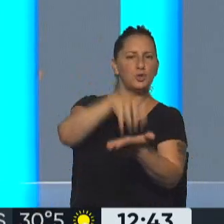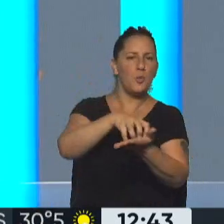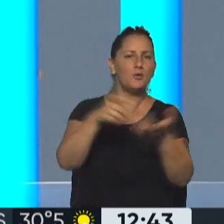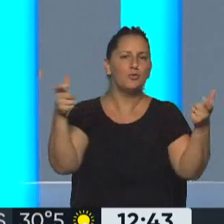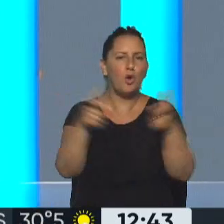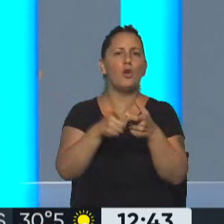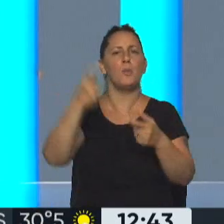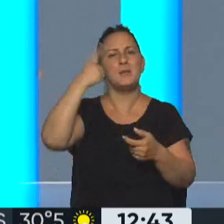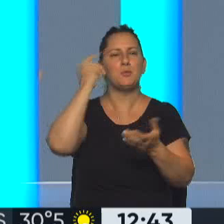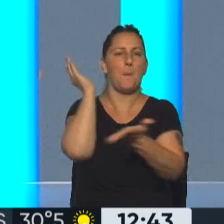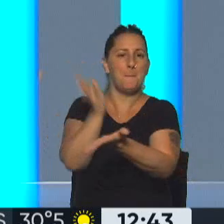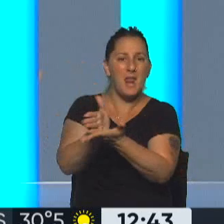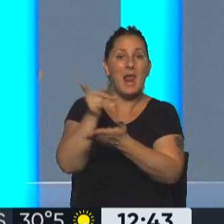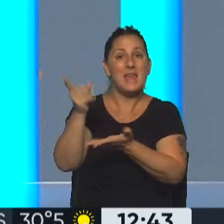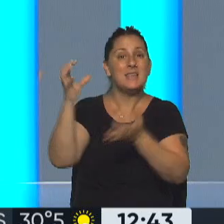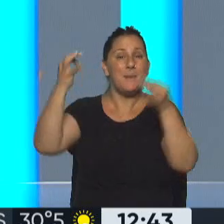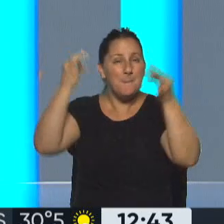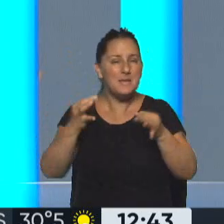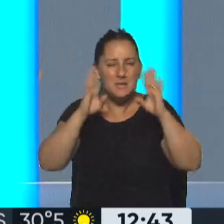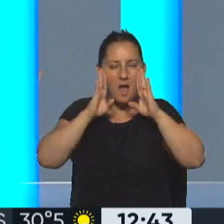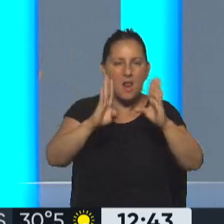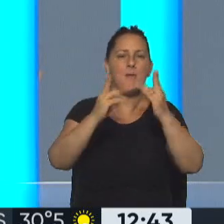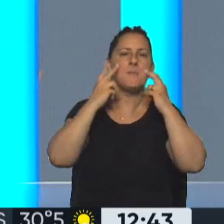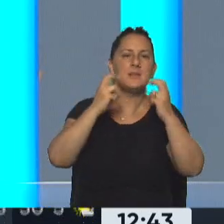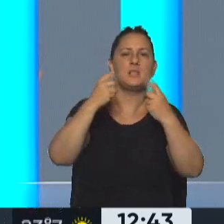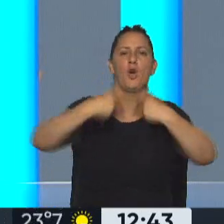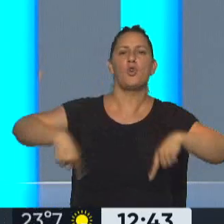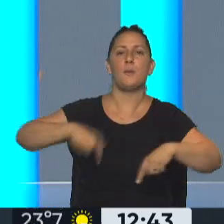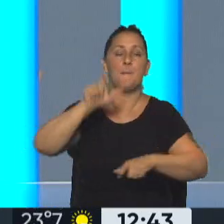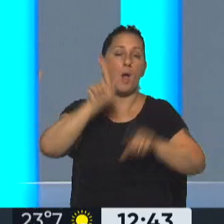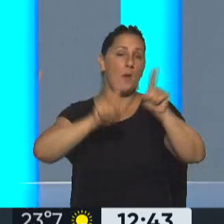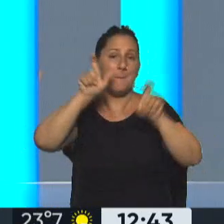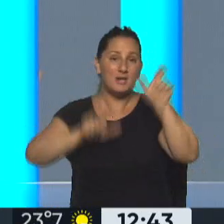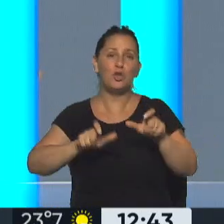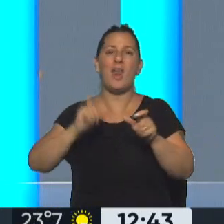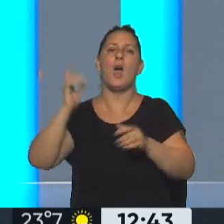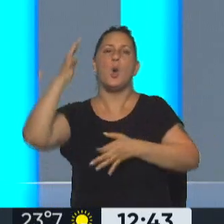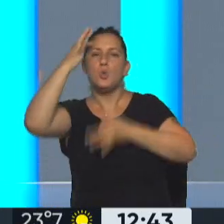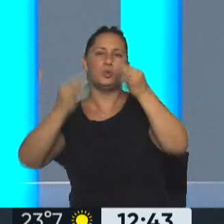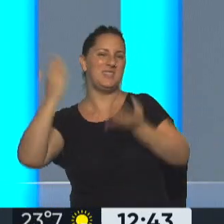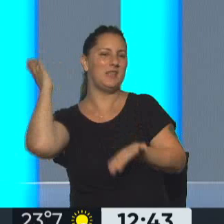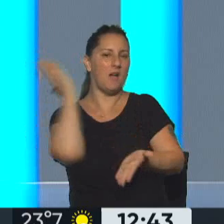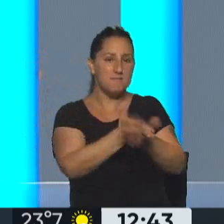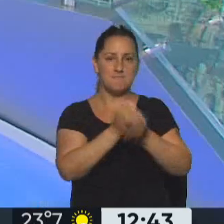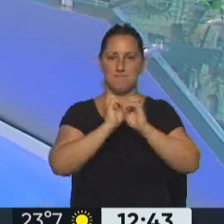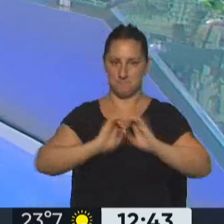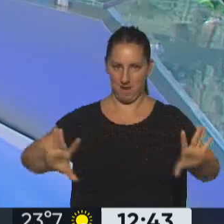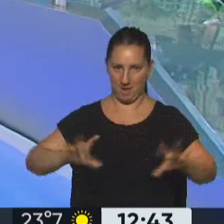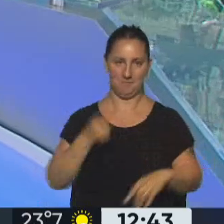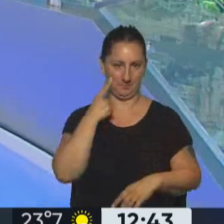pensamiento penal que justamente un observatorio que trabaja sobre aquellas personas que están mal juzgadas Por así decirlo vamos a